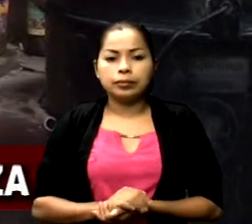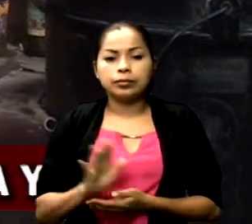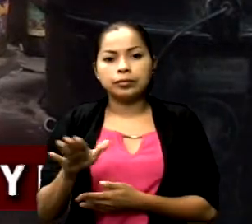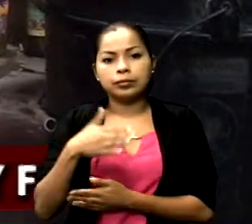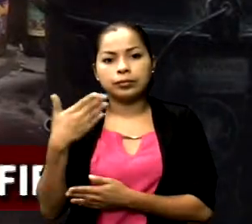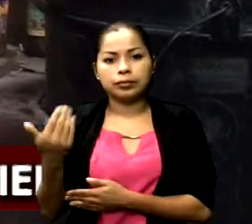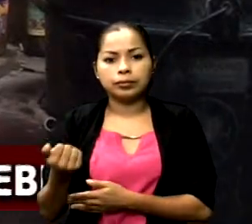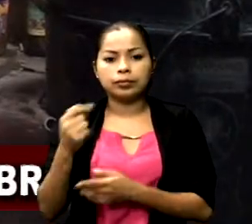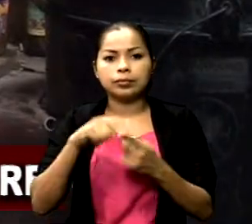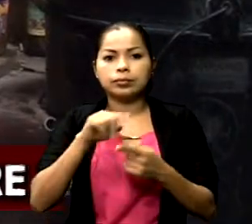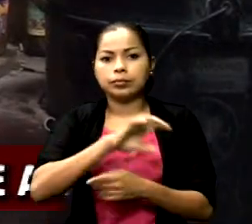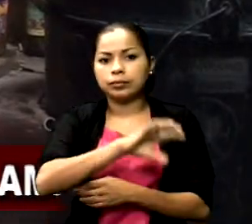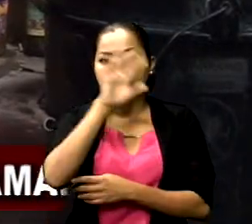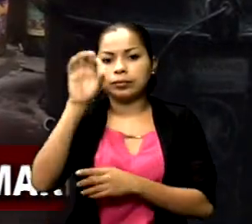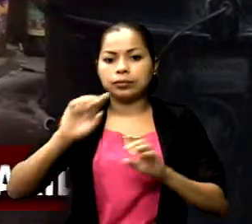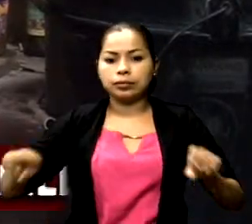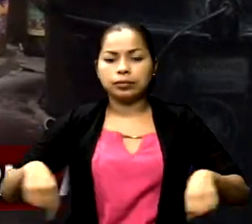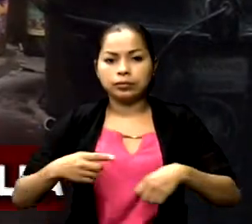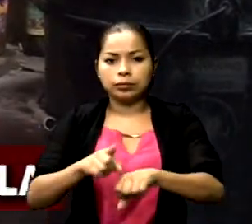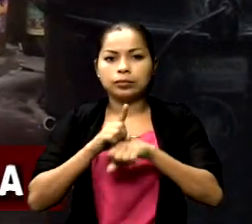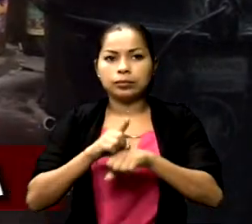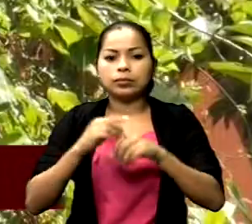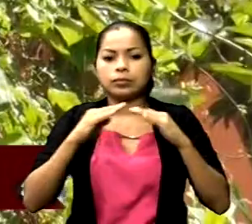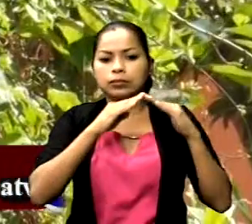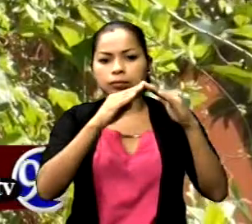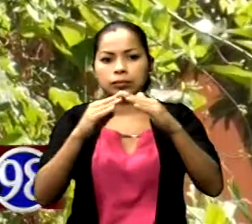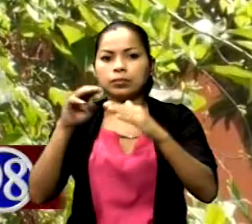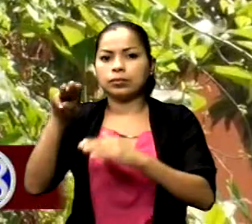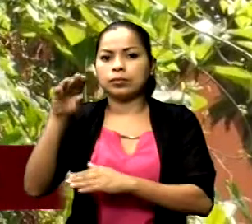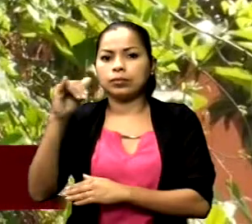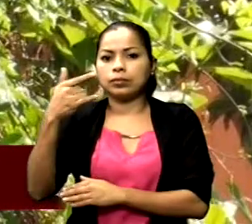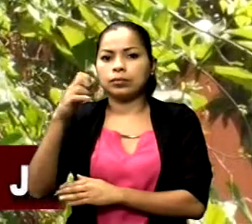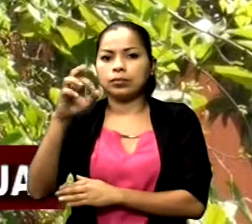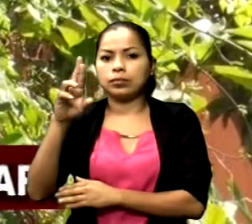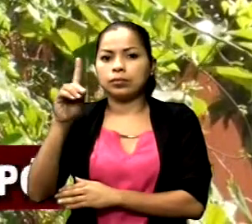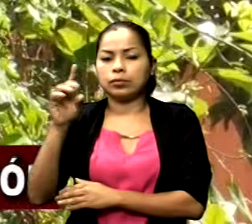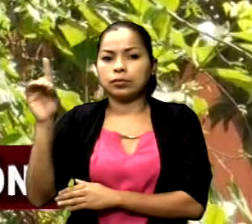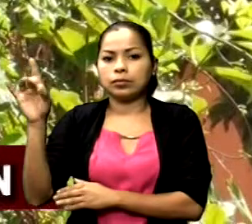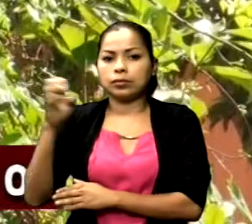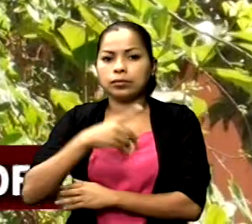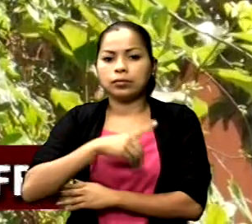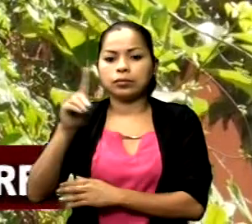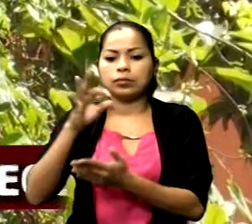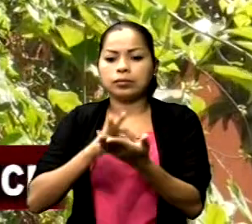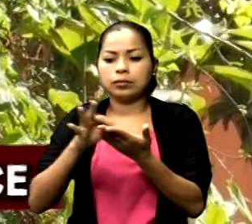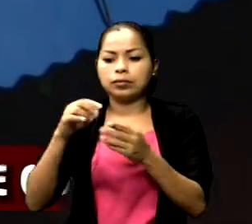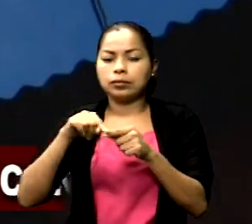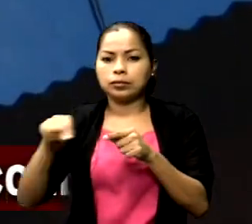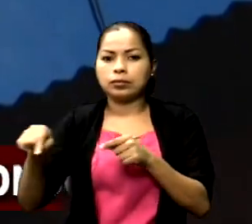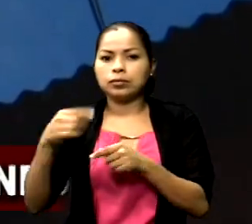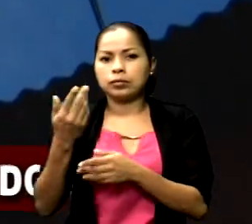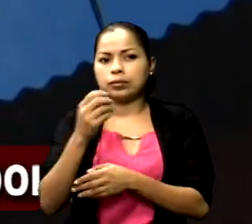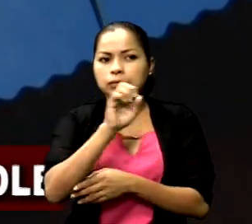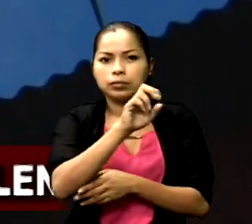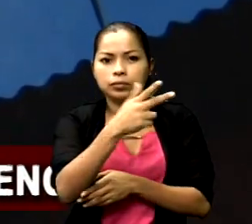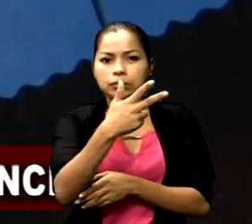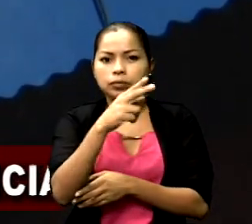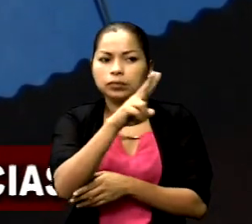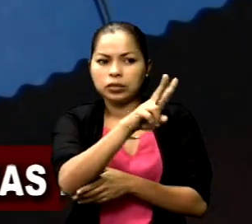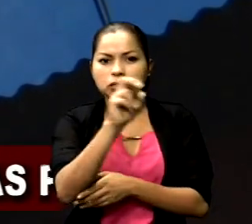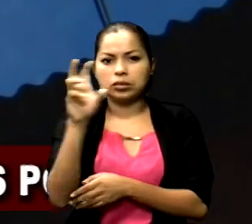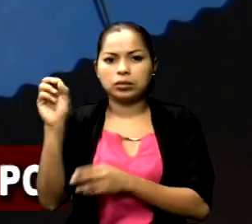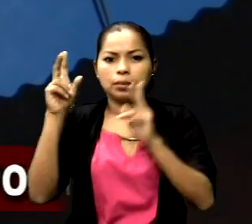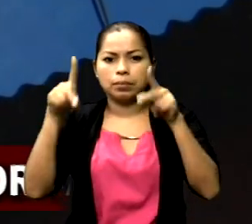otro lado, en el departamento de Madrid, en la comunidad Milagro de Dios del municipio de Somoto, alrededor de 200 habitantes